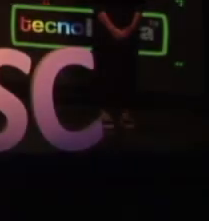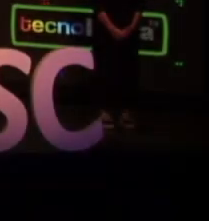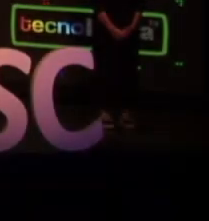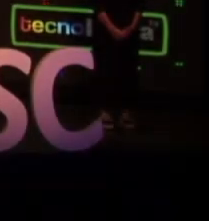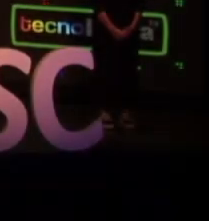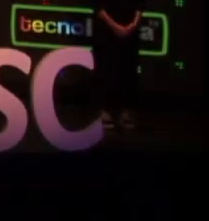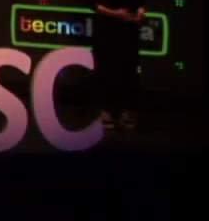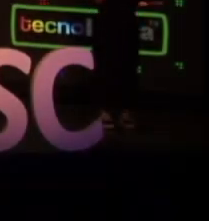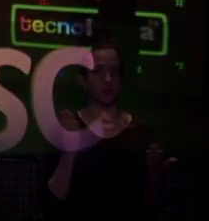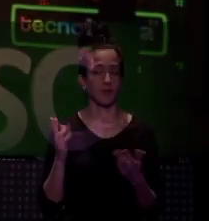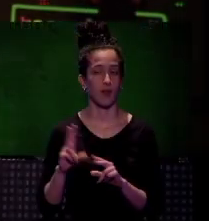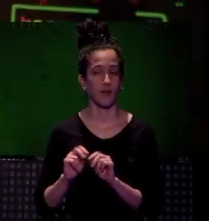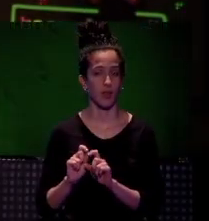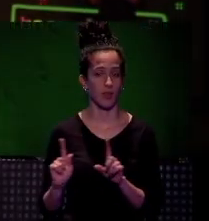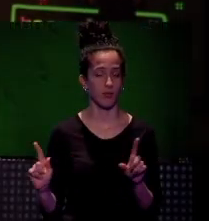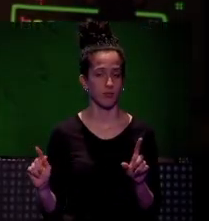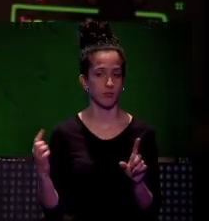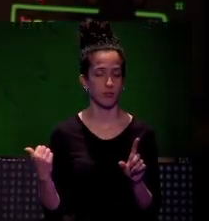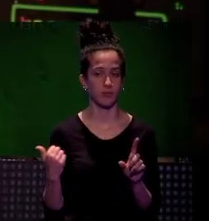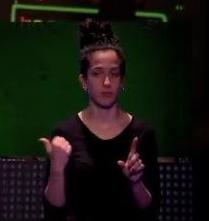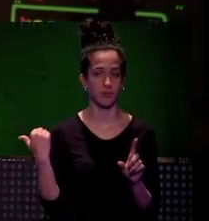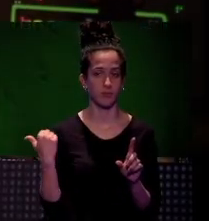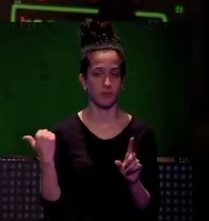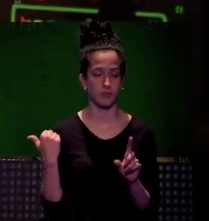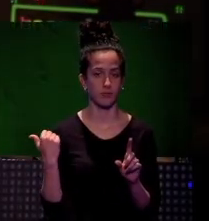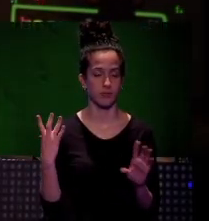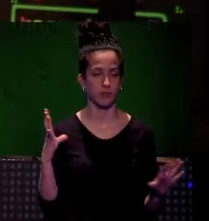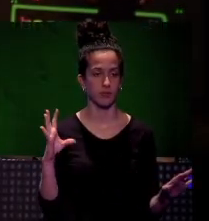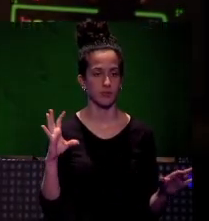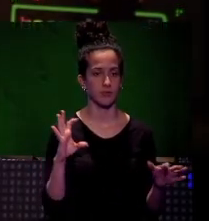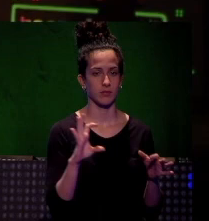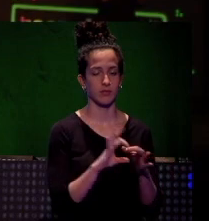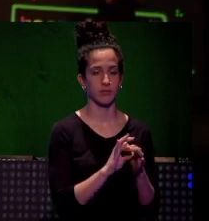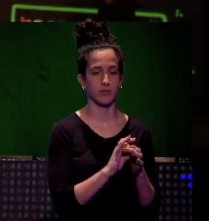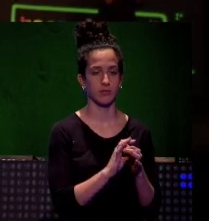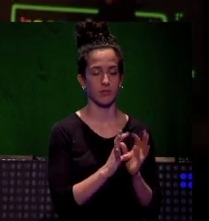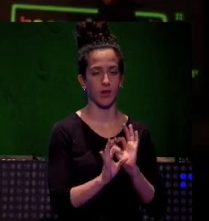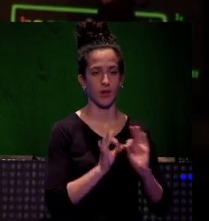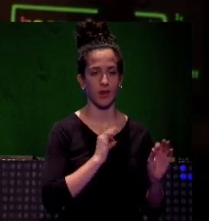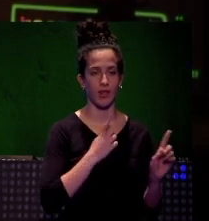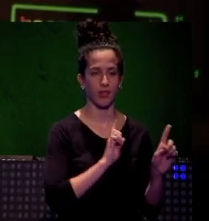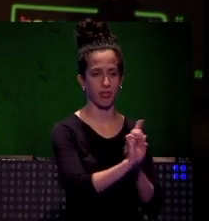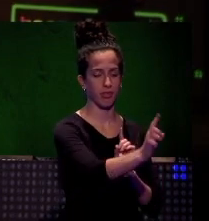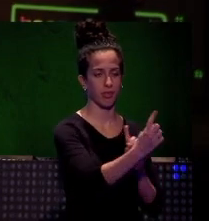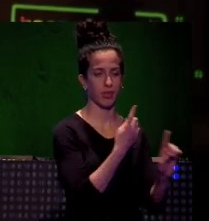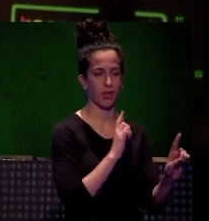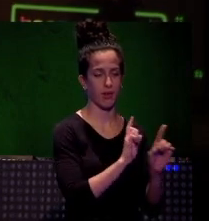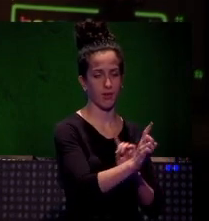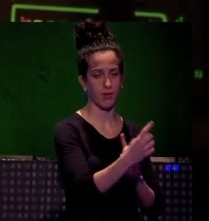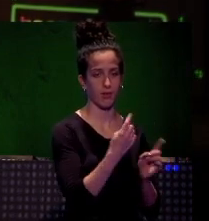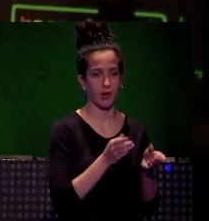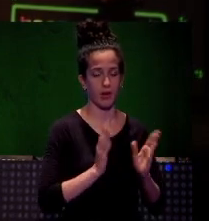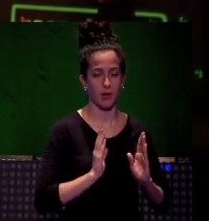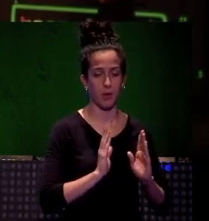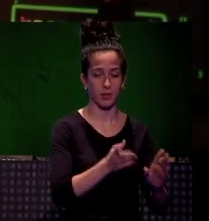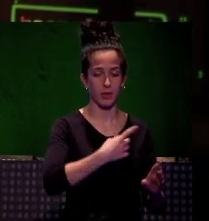este vídeo pertenece a un uno de los desfiles de nuestra pasarela samsung